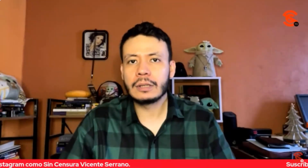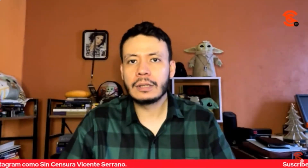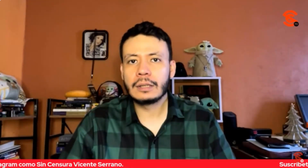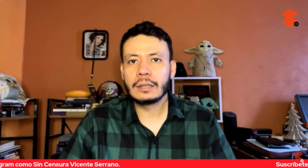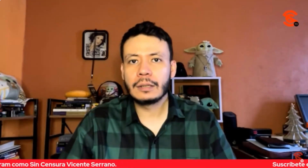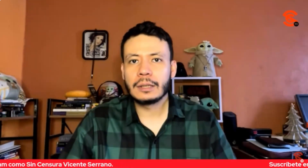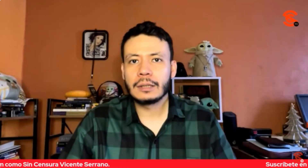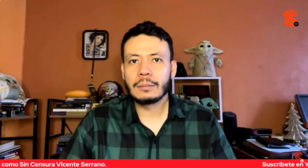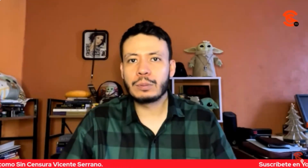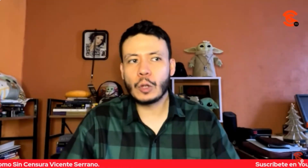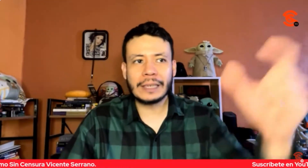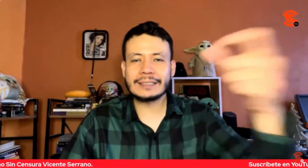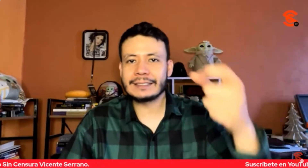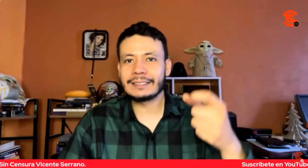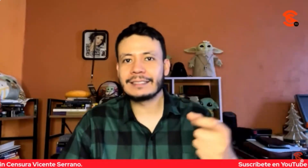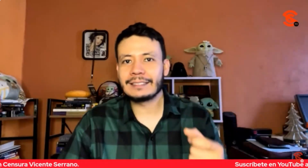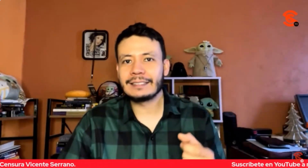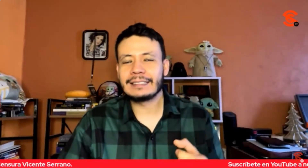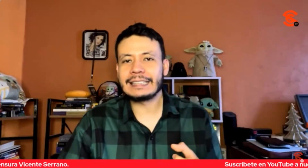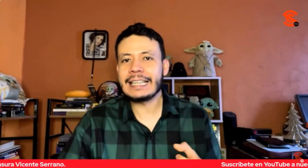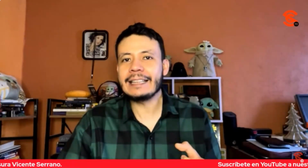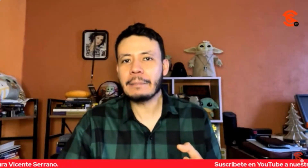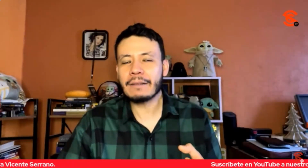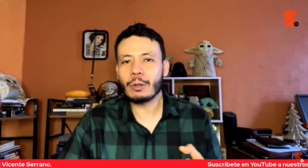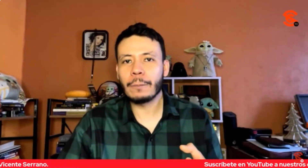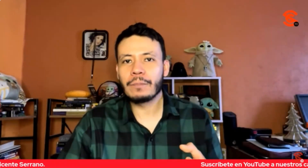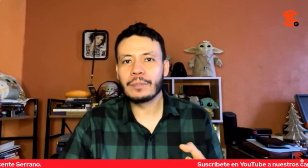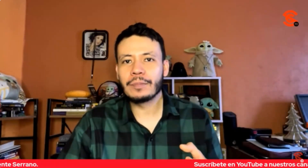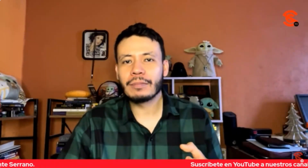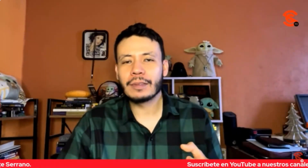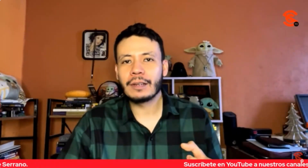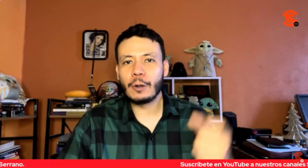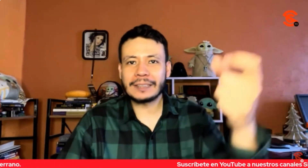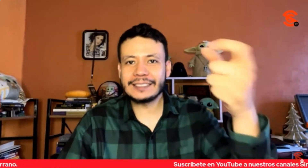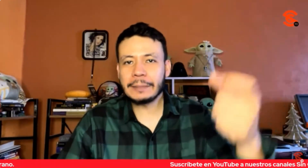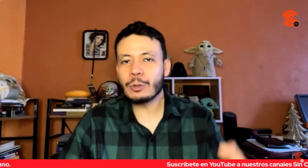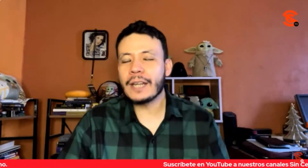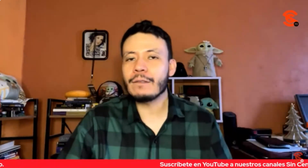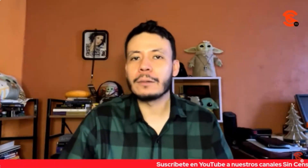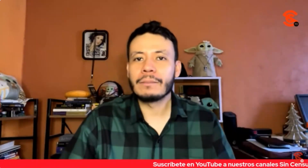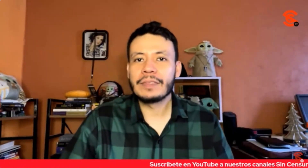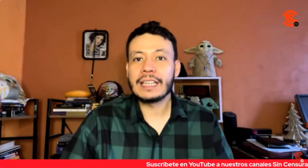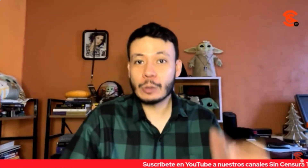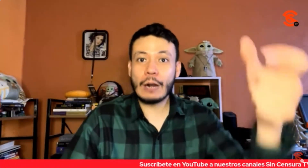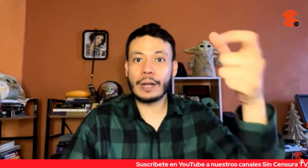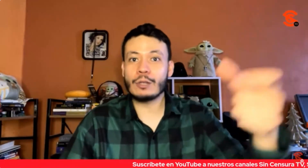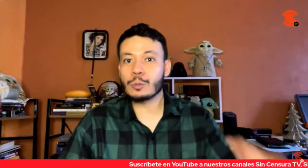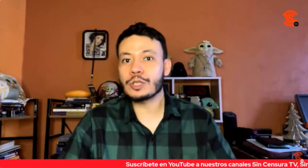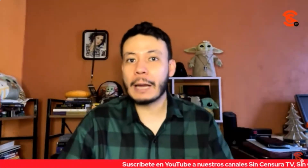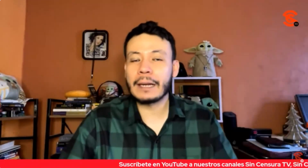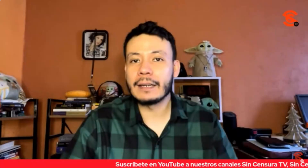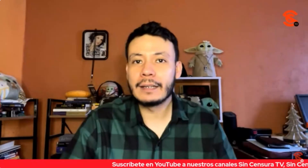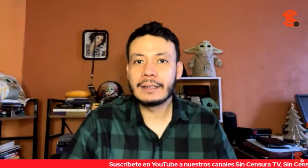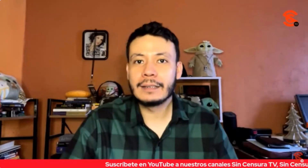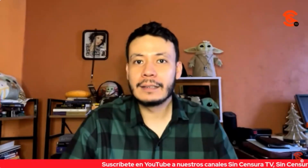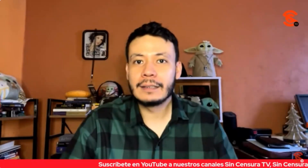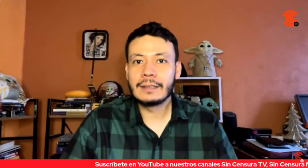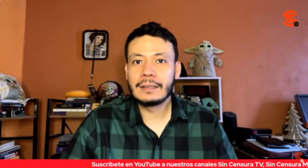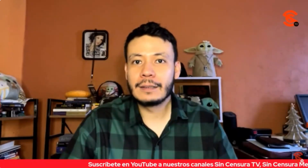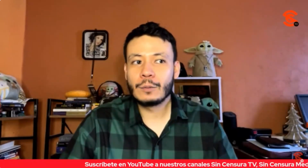género, pues lo vas deslegitimando, lo vas disminuyendo. Y eso era lo que ellos